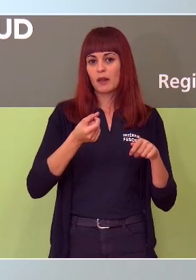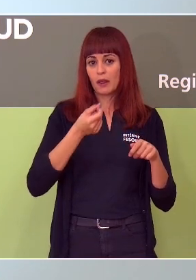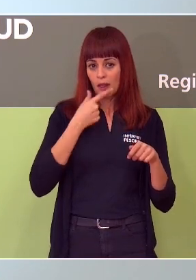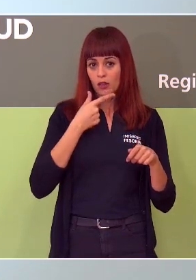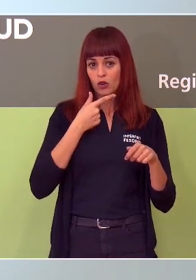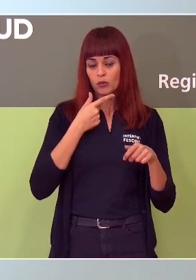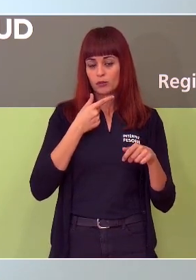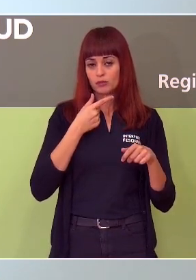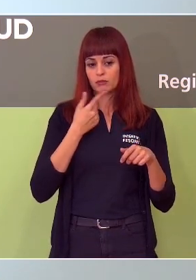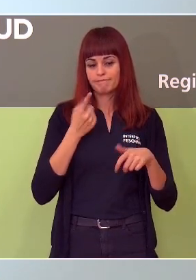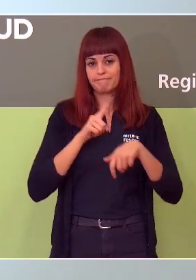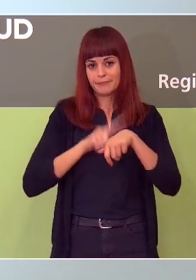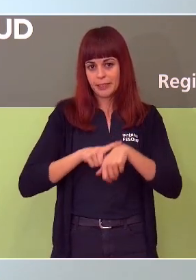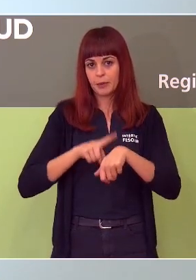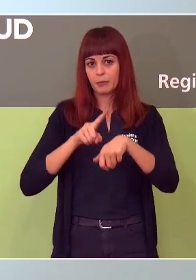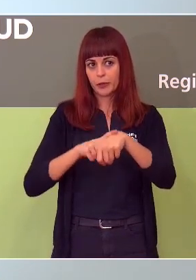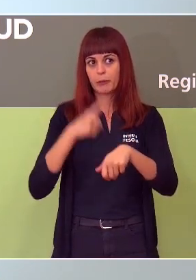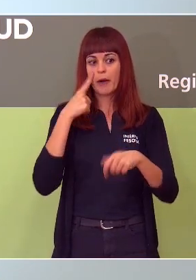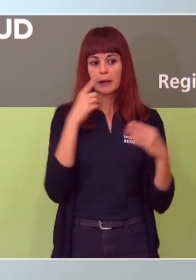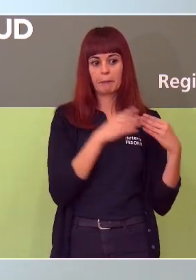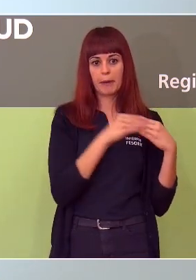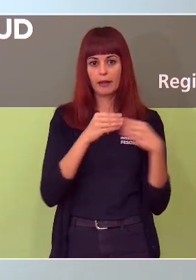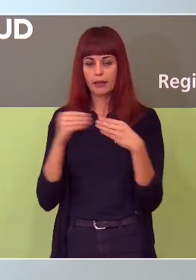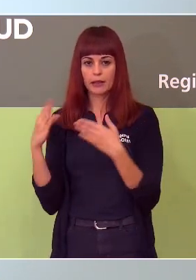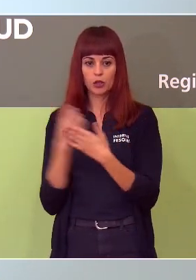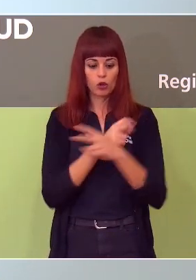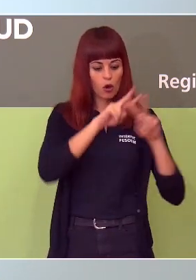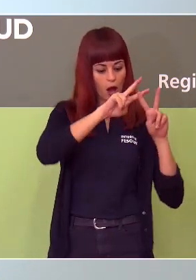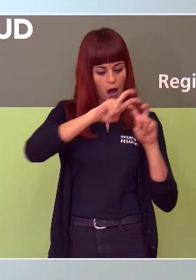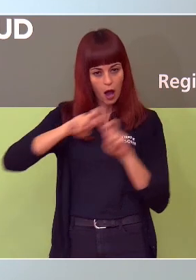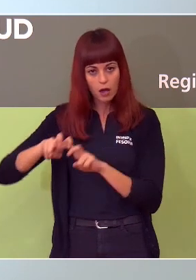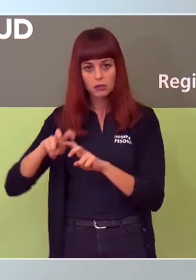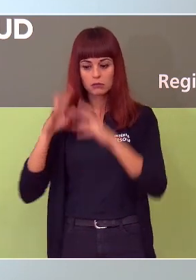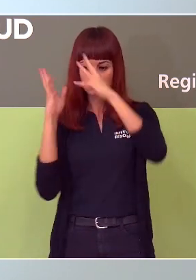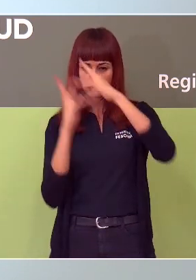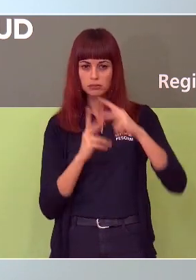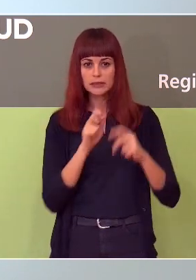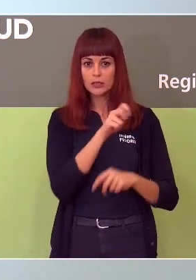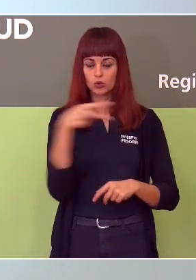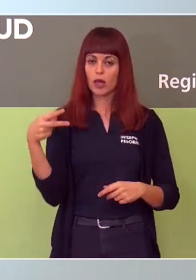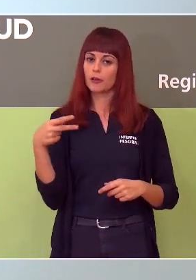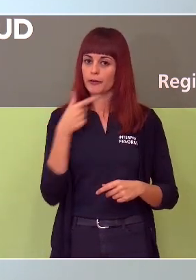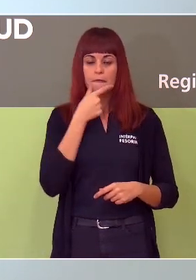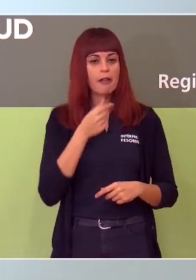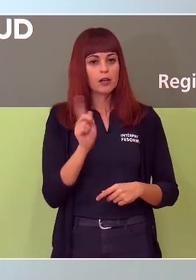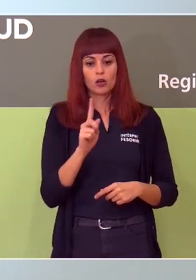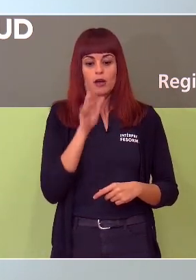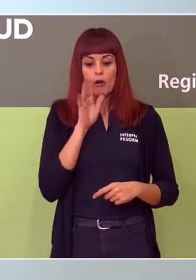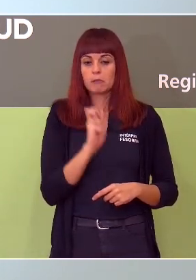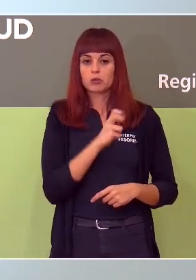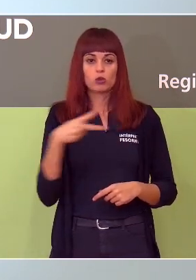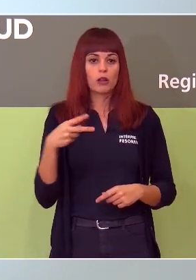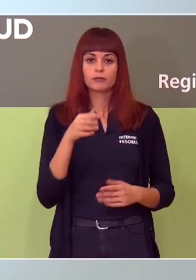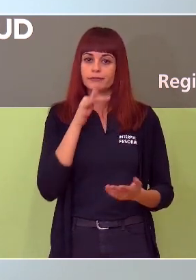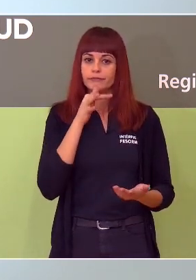tarda tiempo en que se recluten todos los pacientes, en que se puedan analizar y tener unos resultados, con lo cual no es fácil tener resultados y